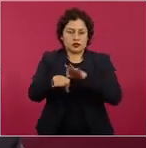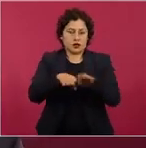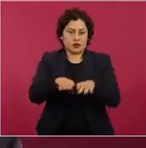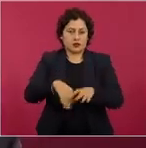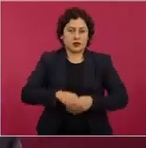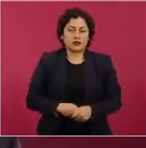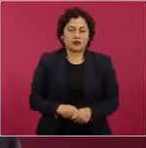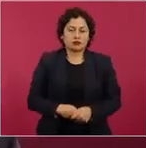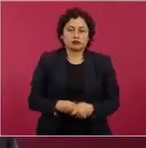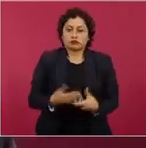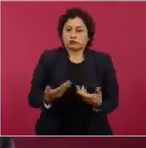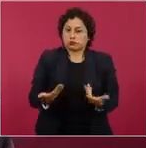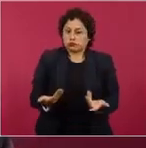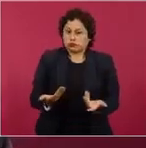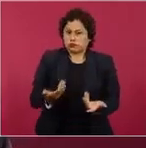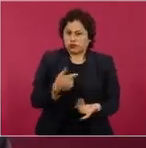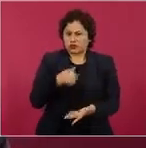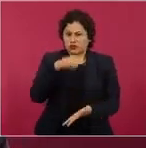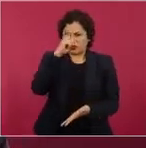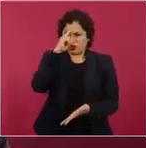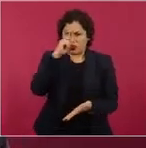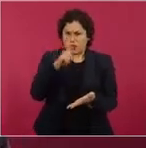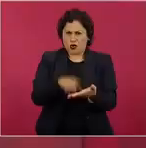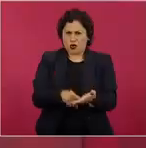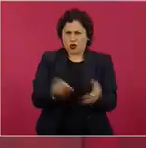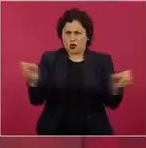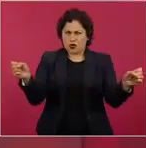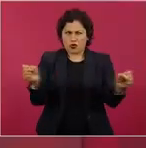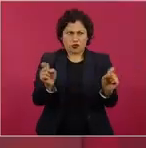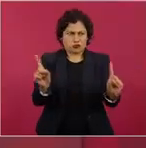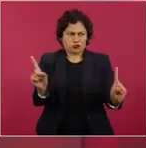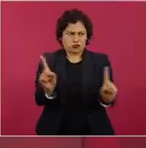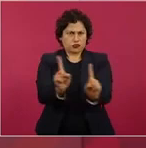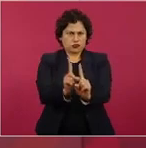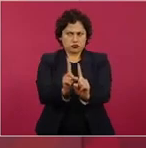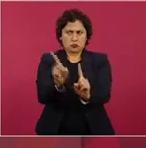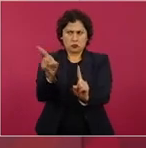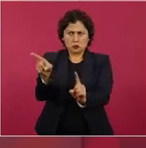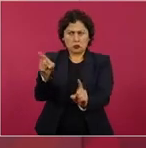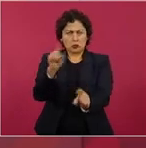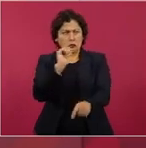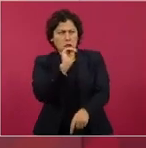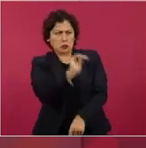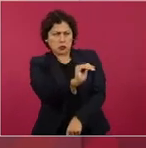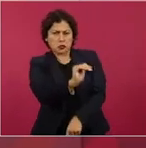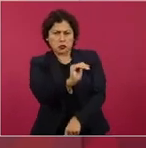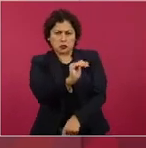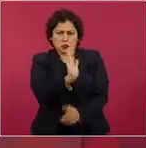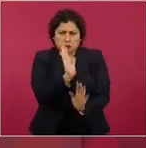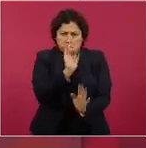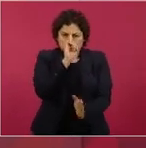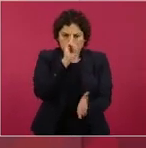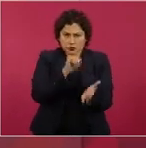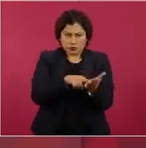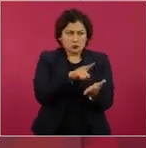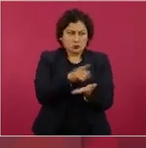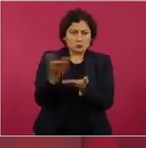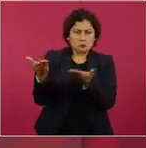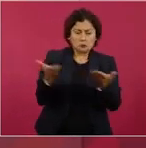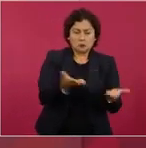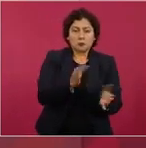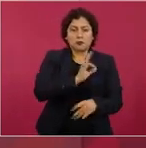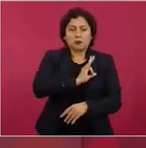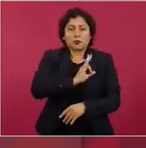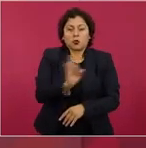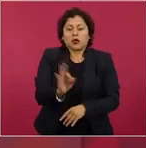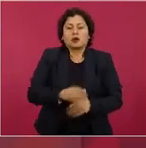Yo no creo que haya ningún problema para que el director de Pemex lo reciba, y si hay